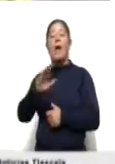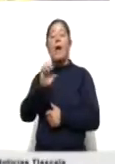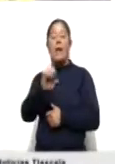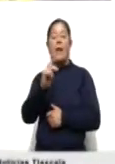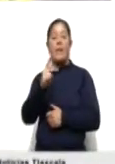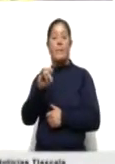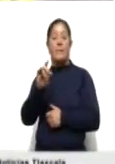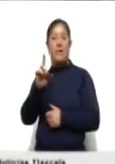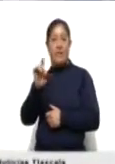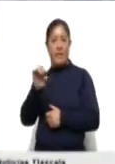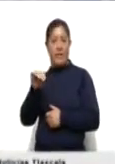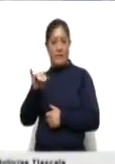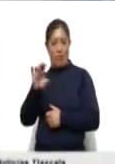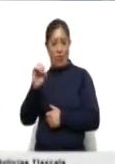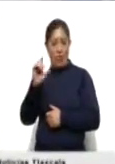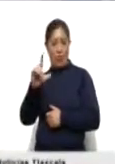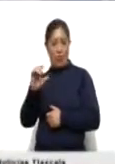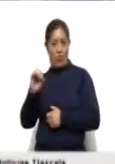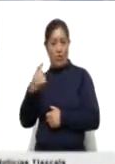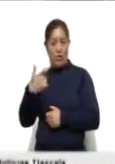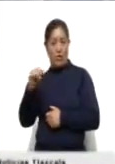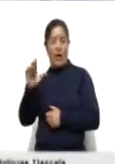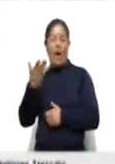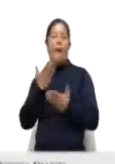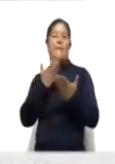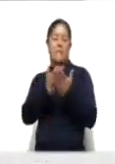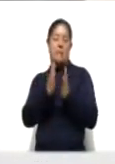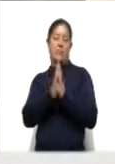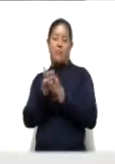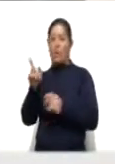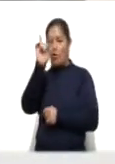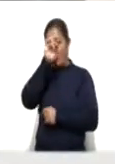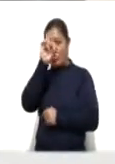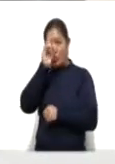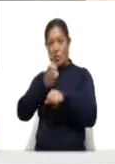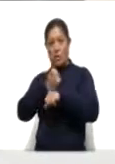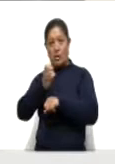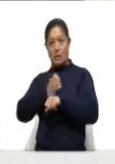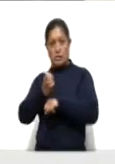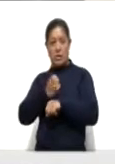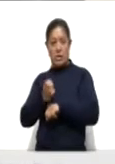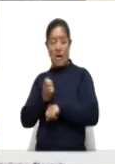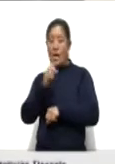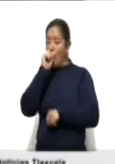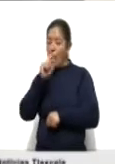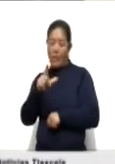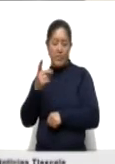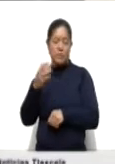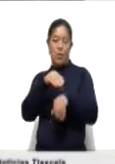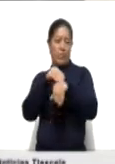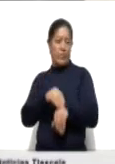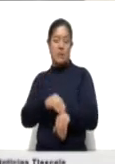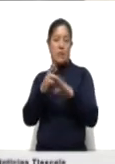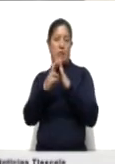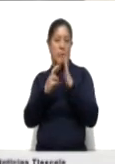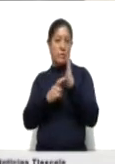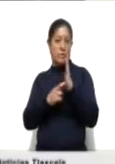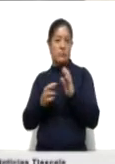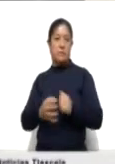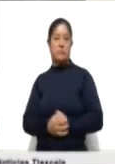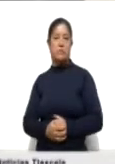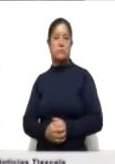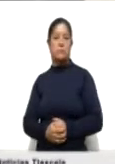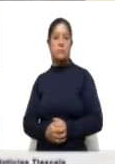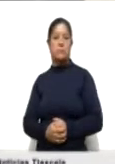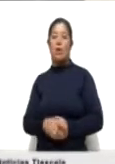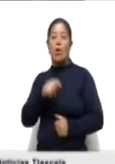medidas de sanidad establecidas por el Consejo Estatal de Salud. Definitivamente las recomendaciones en cualquier